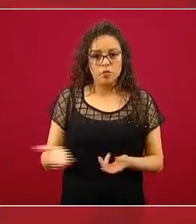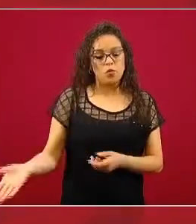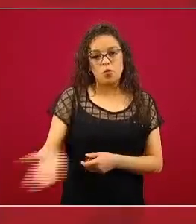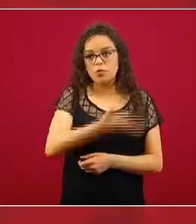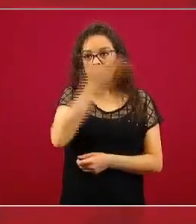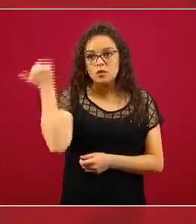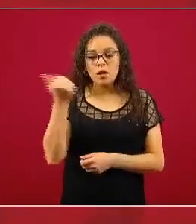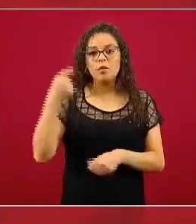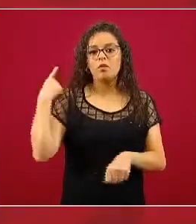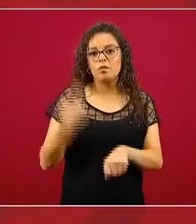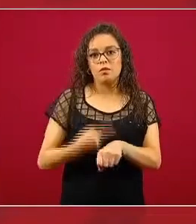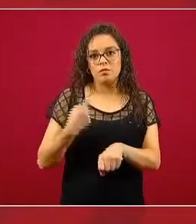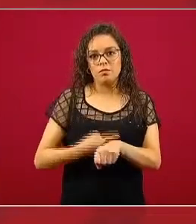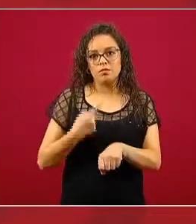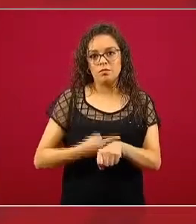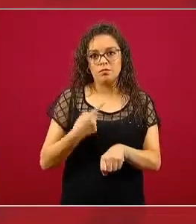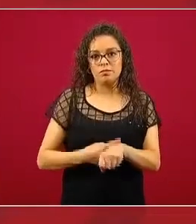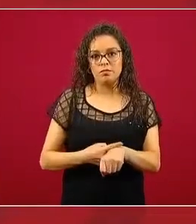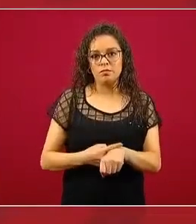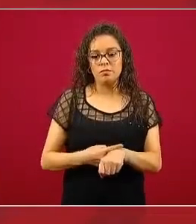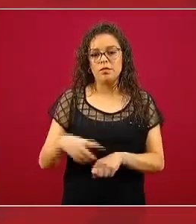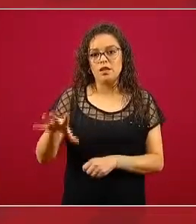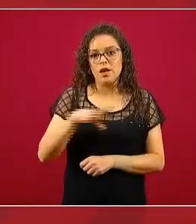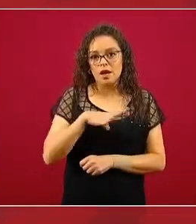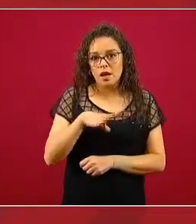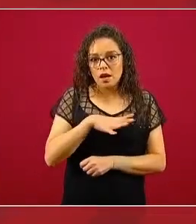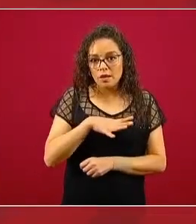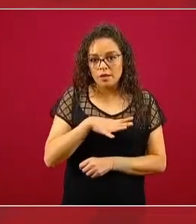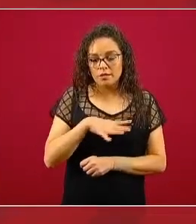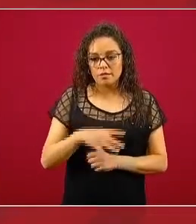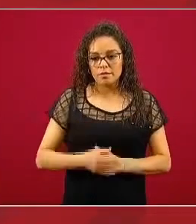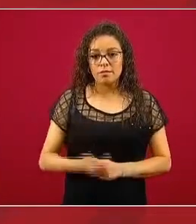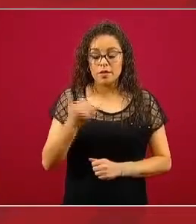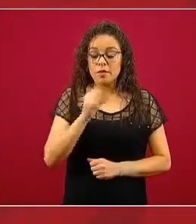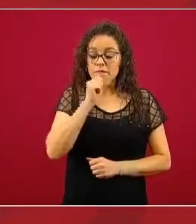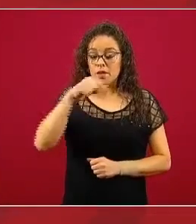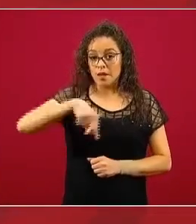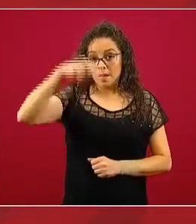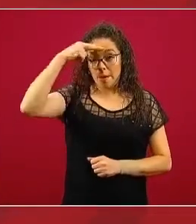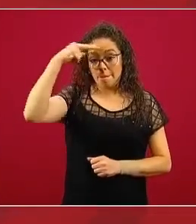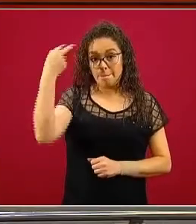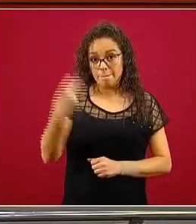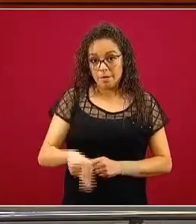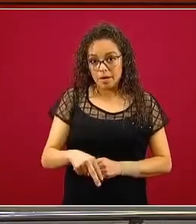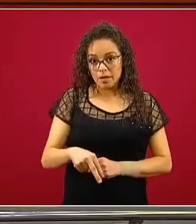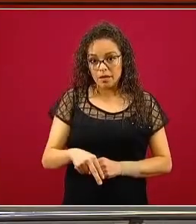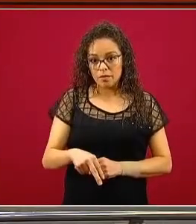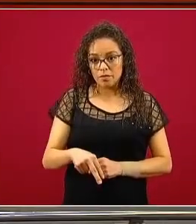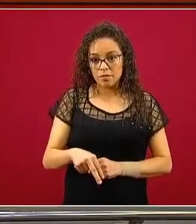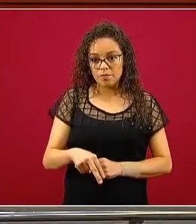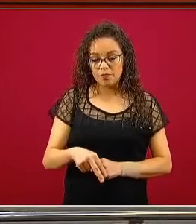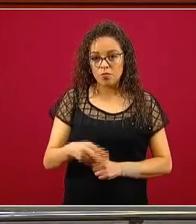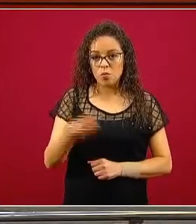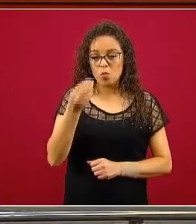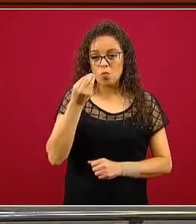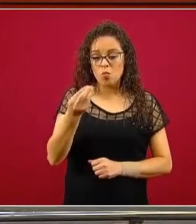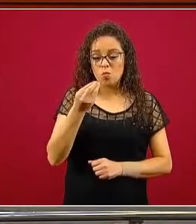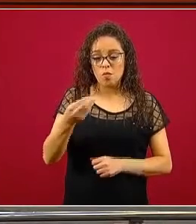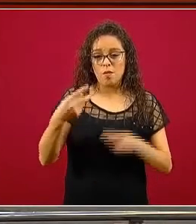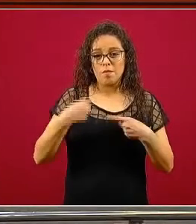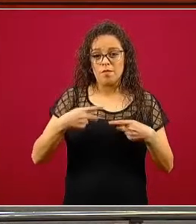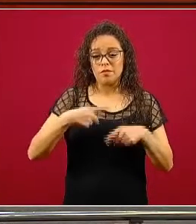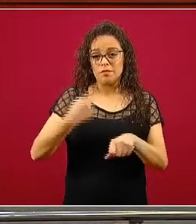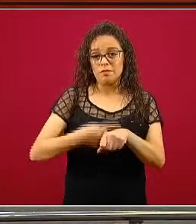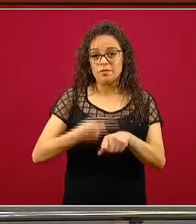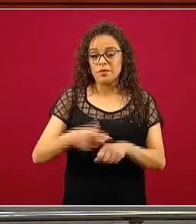enfermedad. Y también en México, que tenemos un riesgo de diabetes tan alto, por las razones que hemos explicado aquí